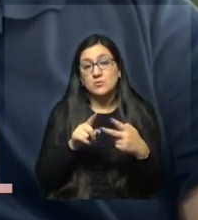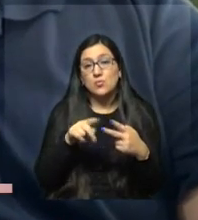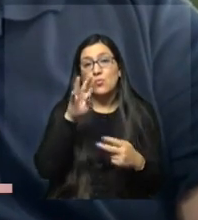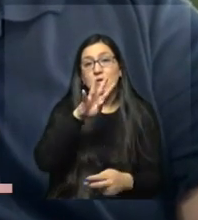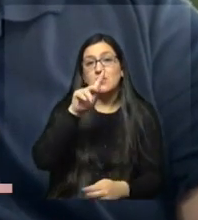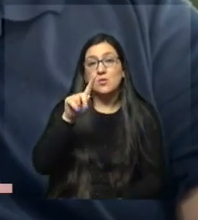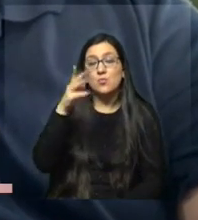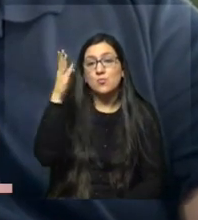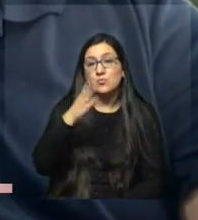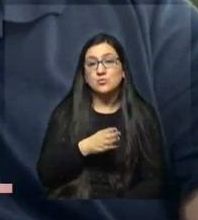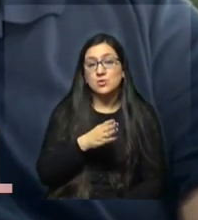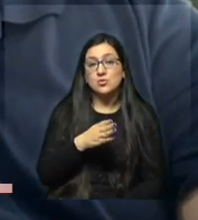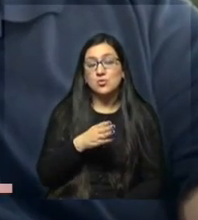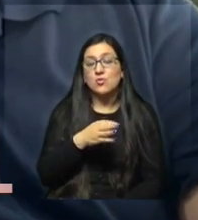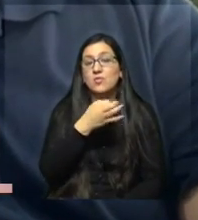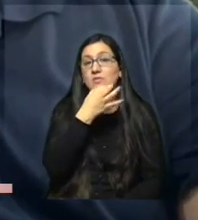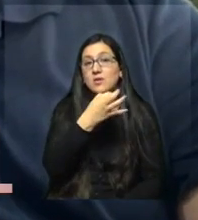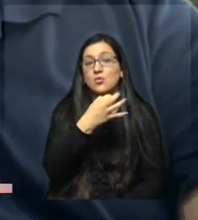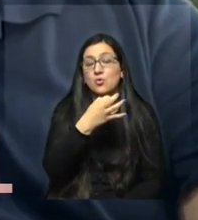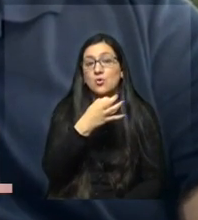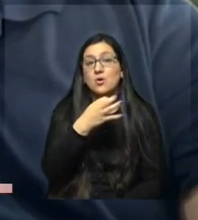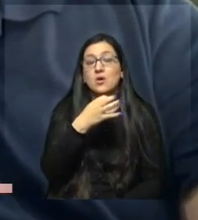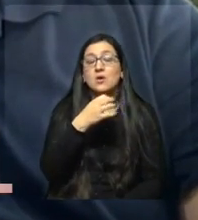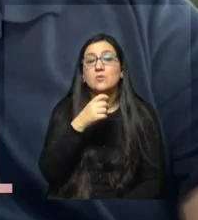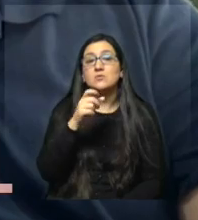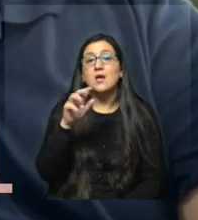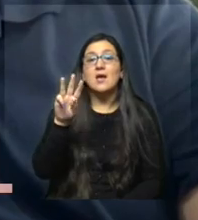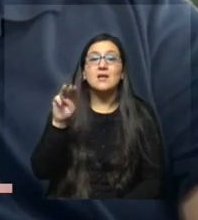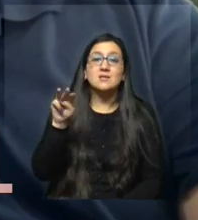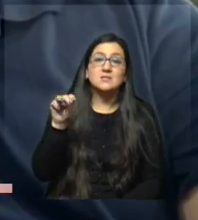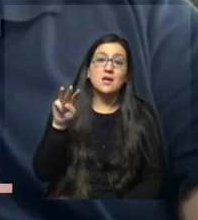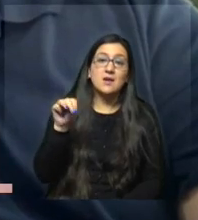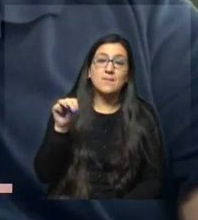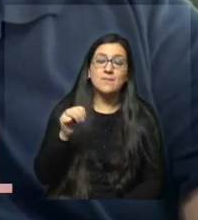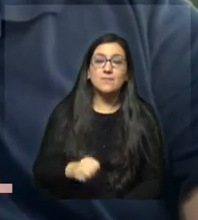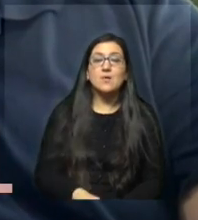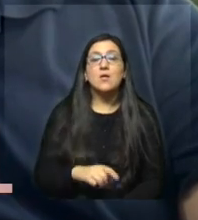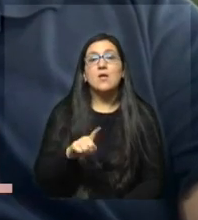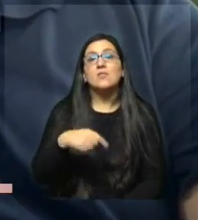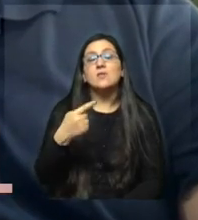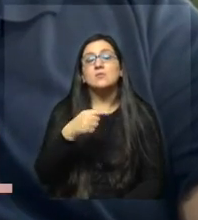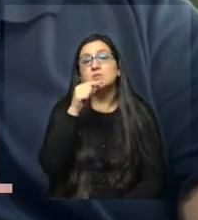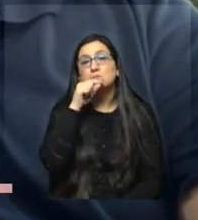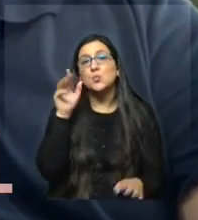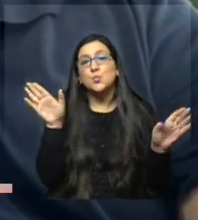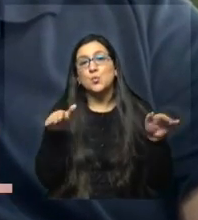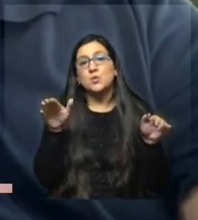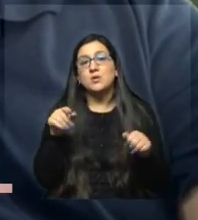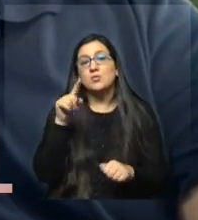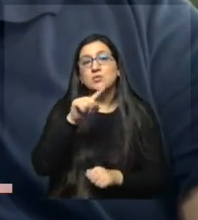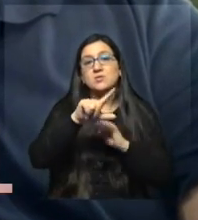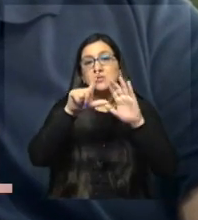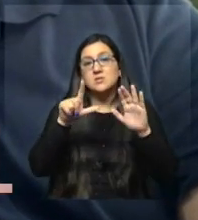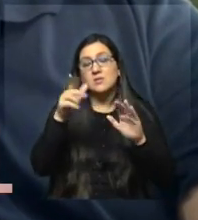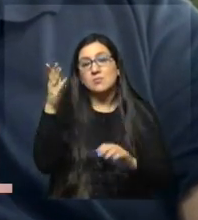41% señaló que utiliza Instagram a la hora de informarse, estamos hablando. Después viene Twitter, más lejos todavía, con 17%, y